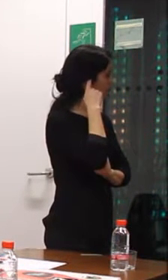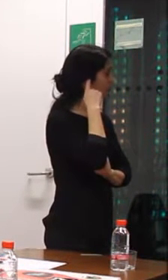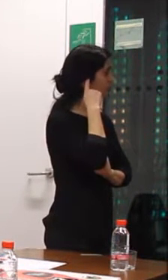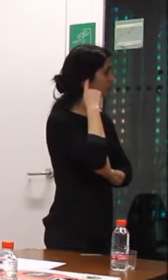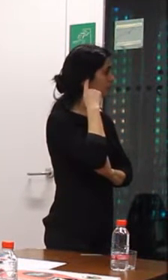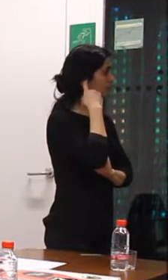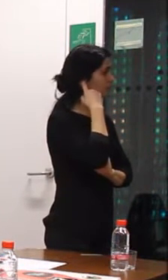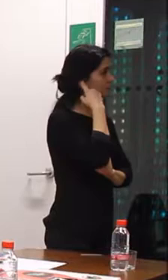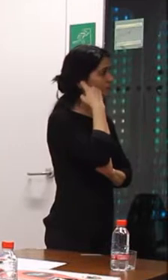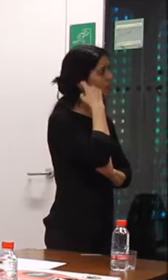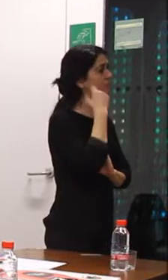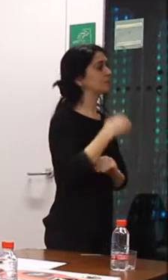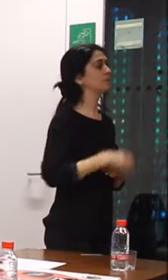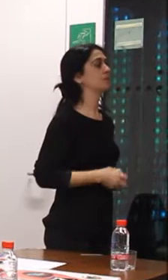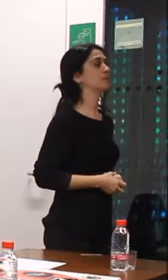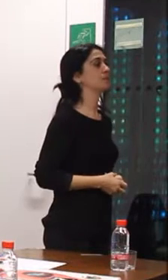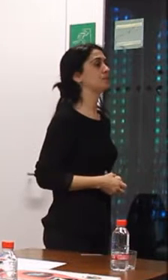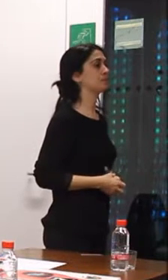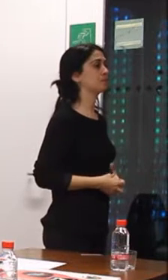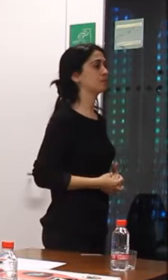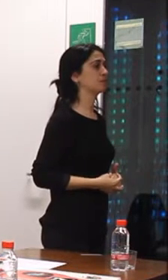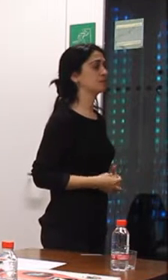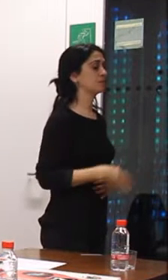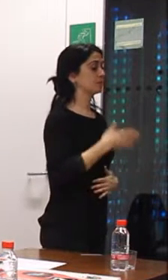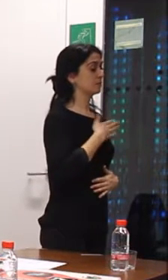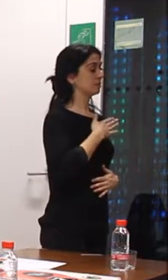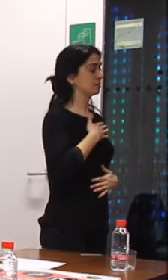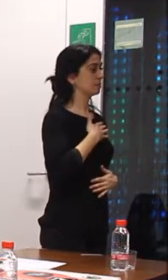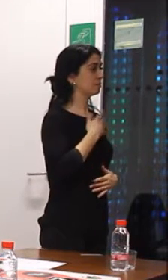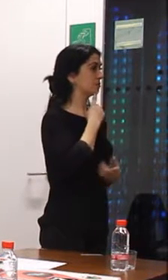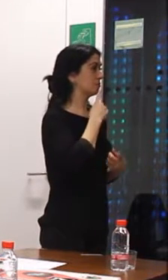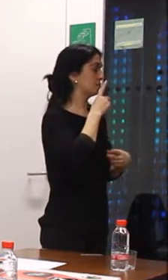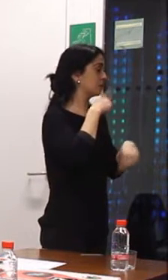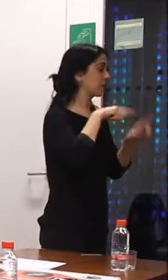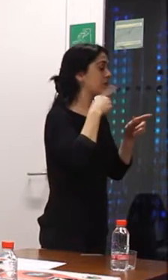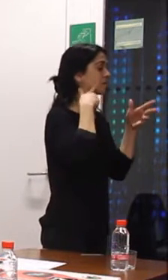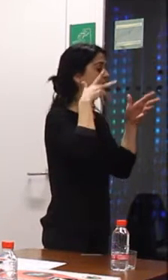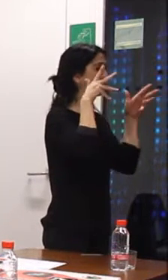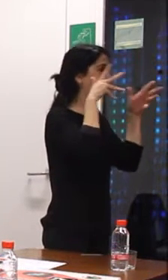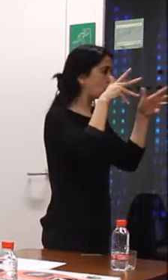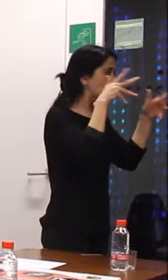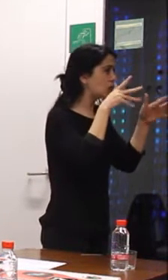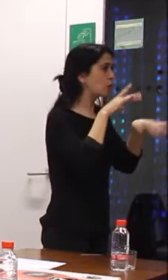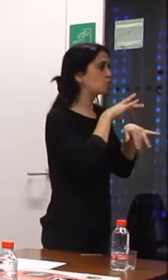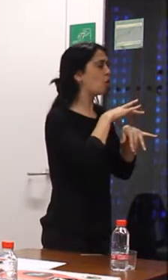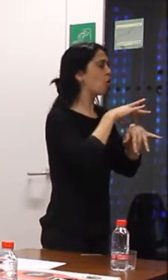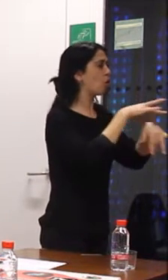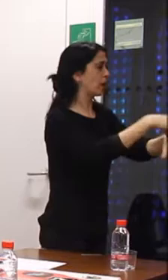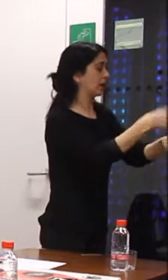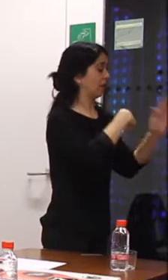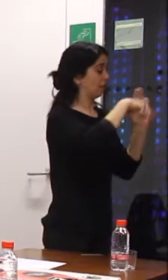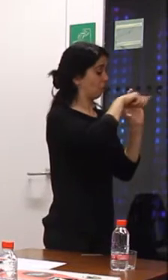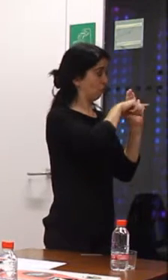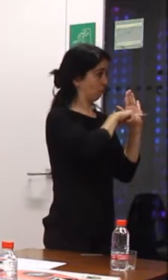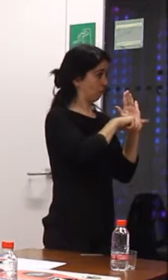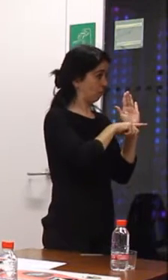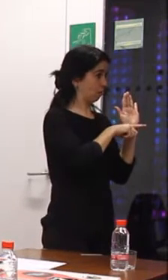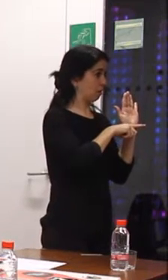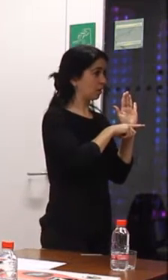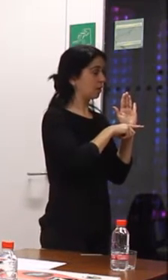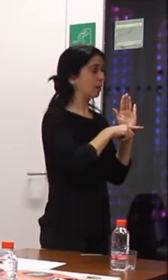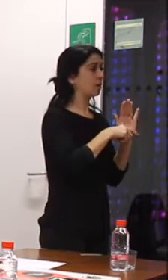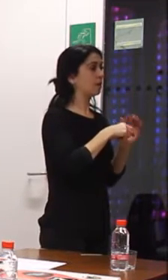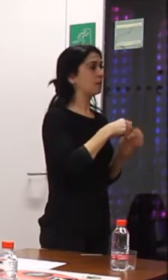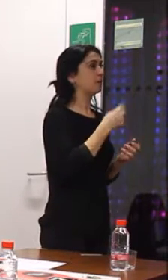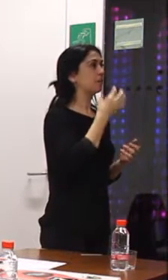Algunas orientaciones y recomendaciones que realizamos desde el ámbito del tercer sector. Evidentemente el acceso a la energía tiene